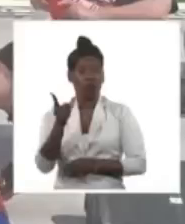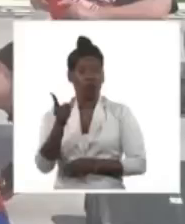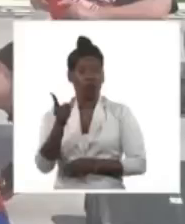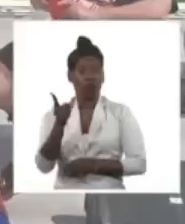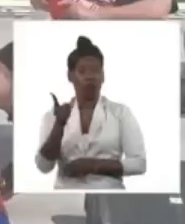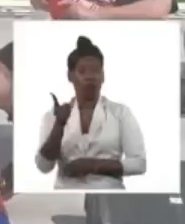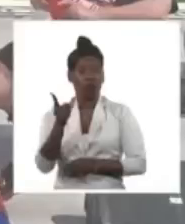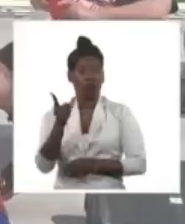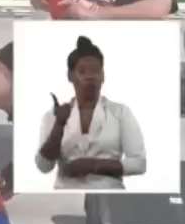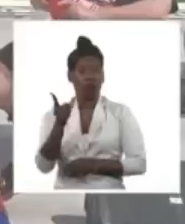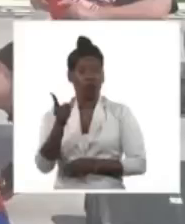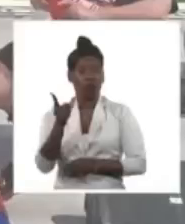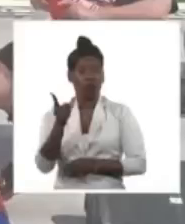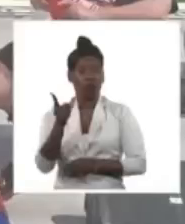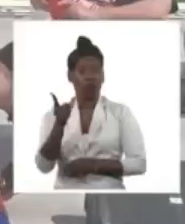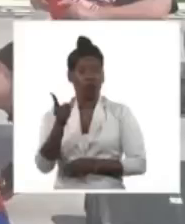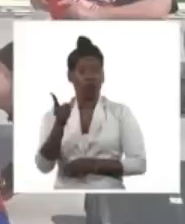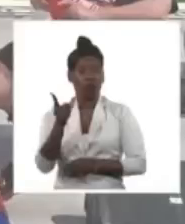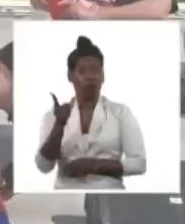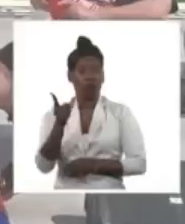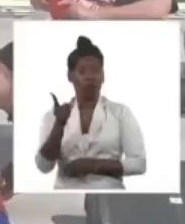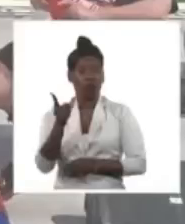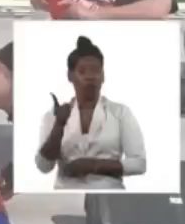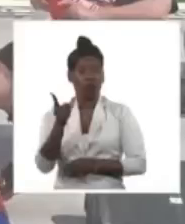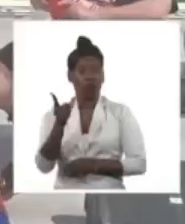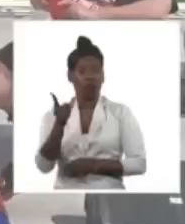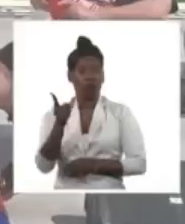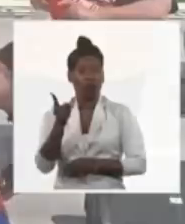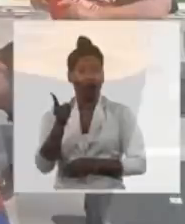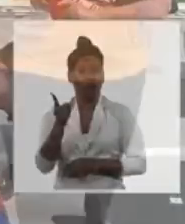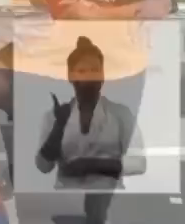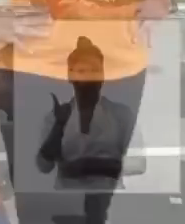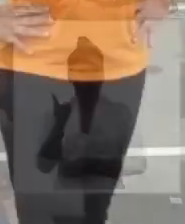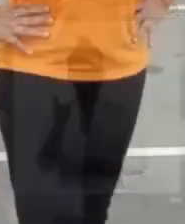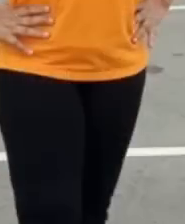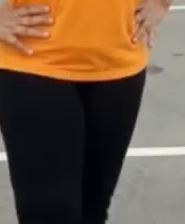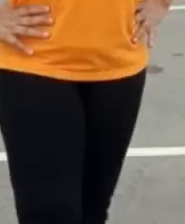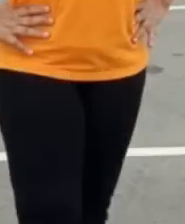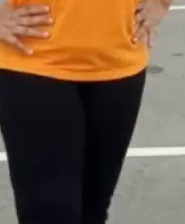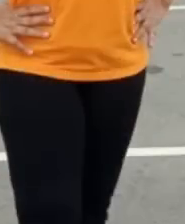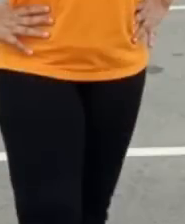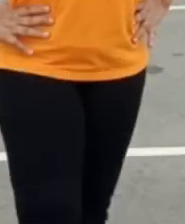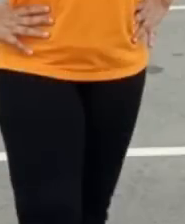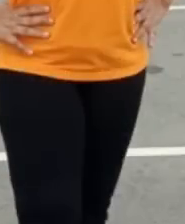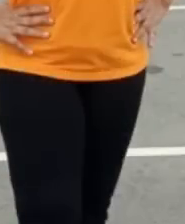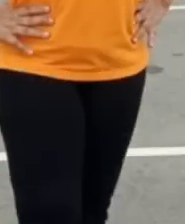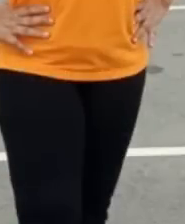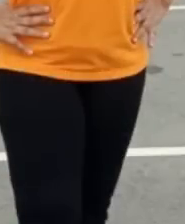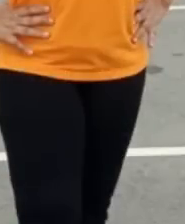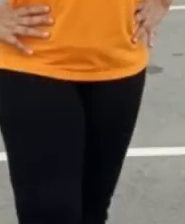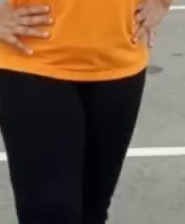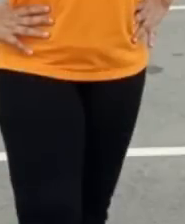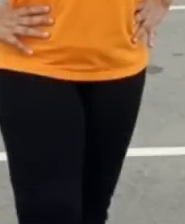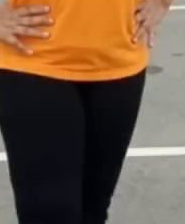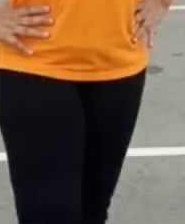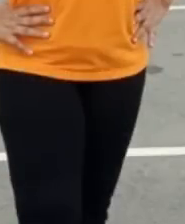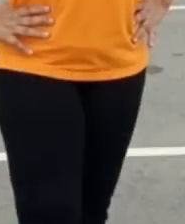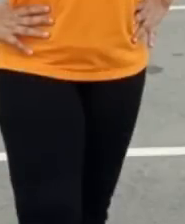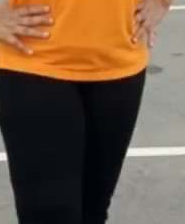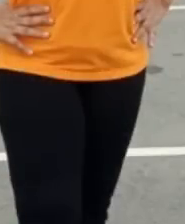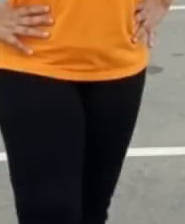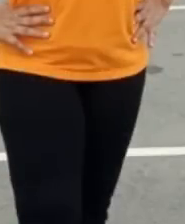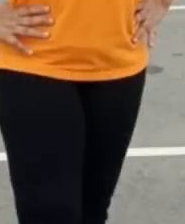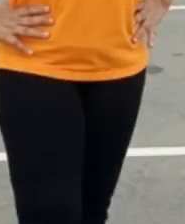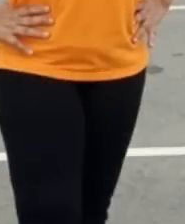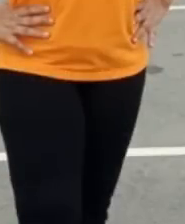fundación. Adelita es una señora que recibe fondos para llevar a cabo una asociación,